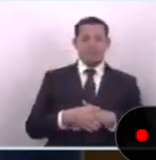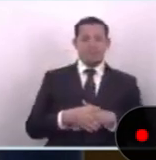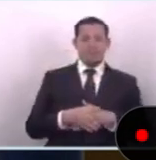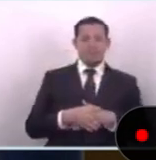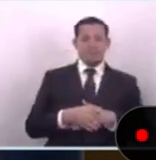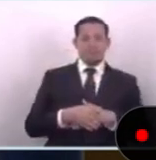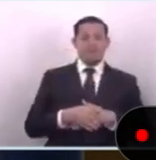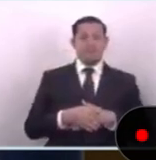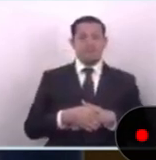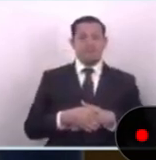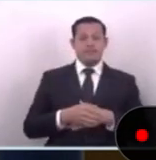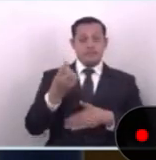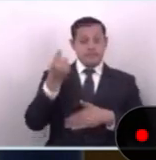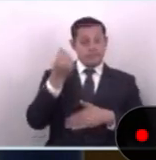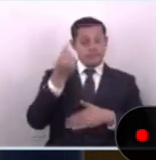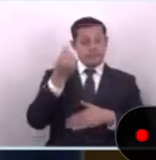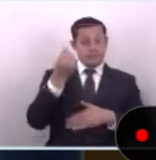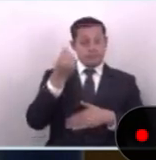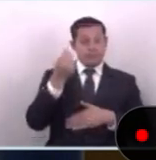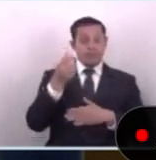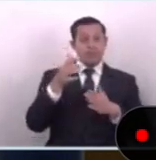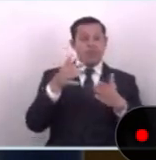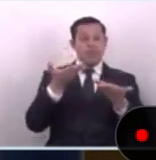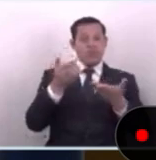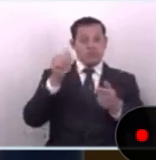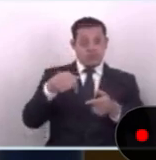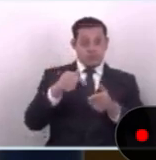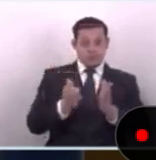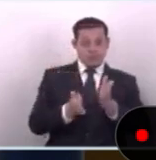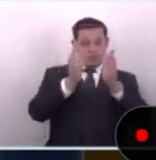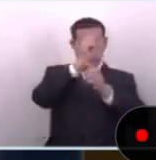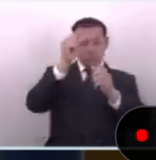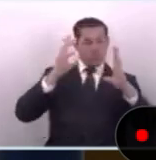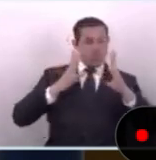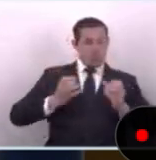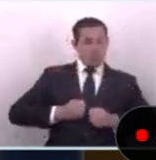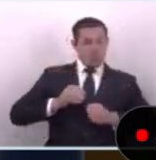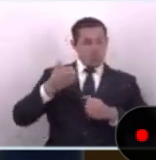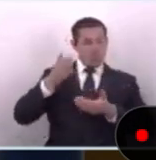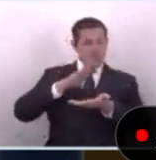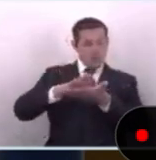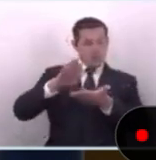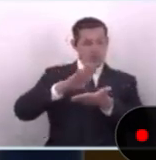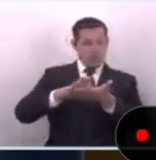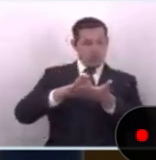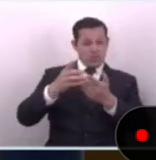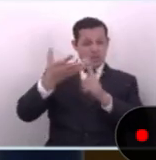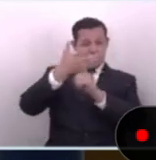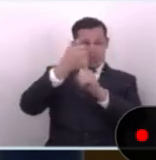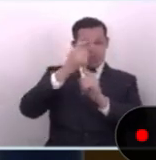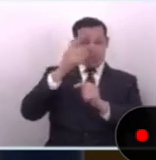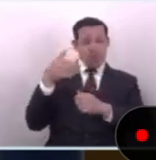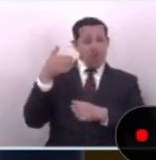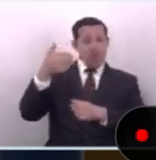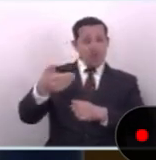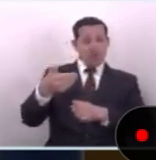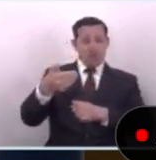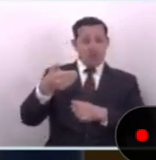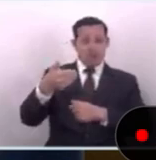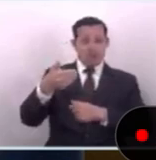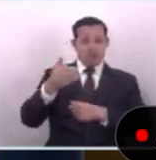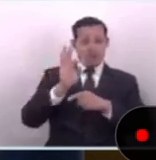legislativa el dinero que es órgano de estado utiliza Durante un año para